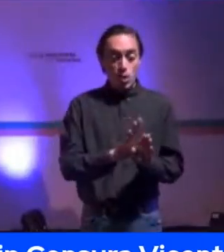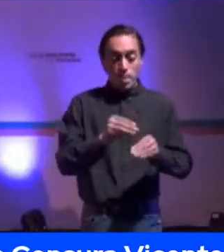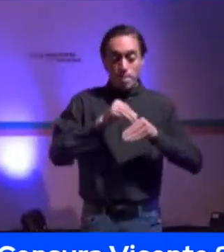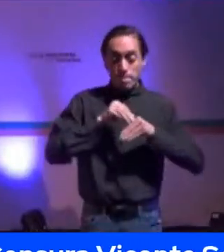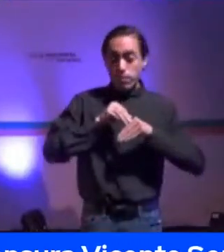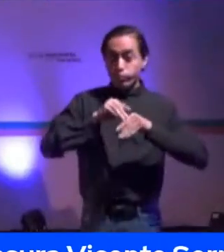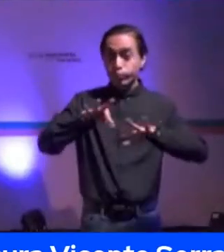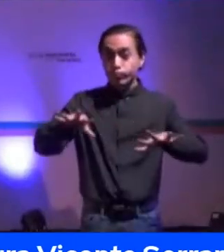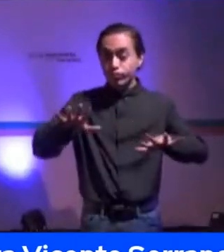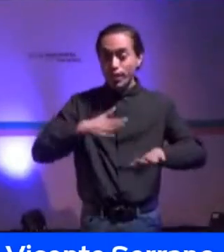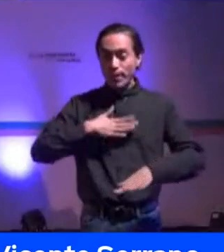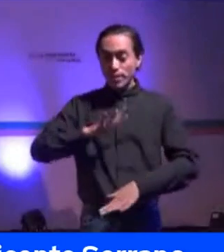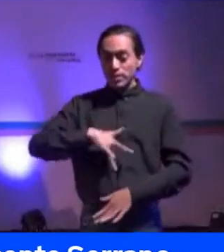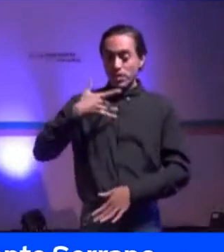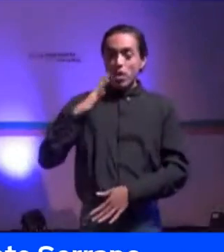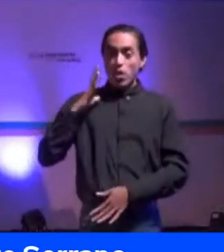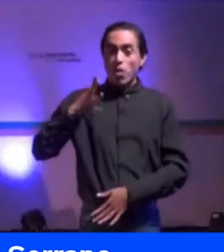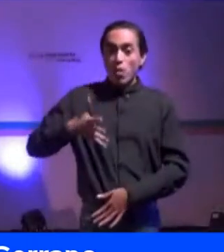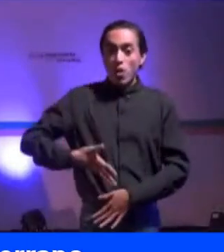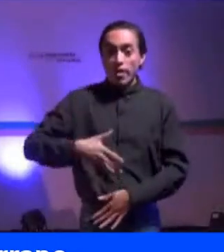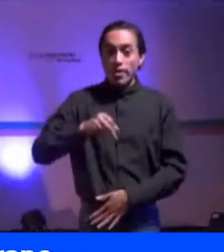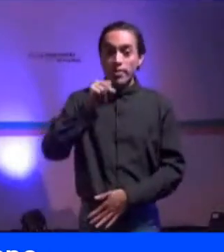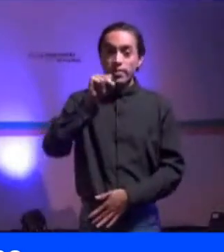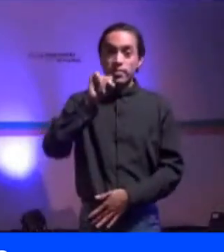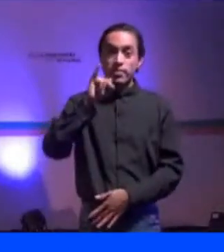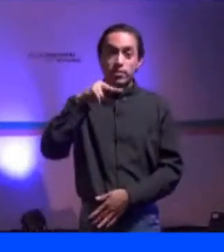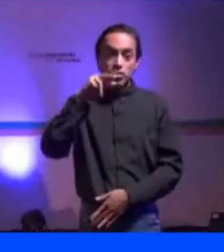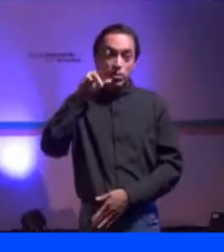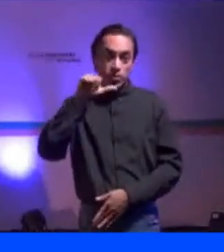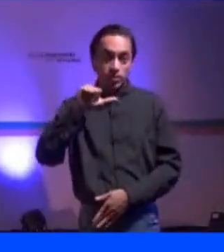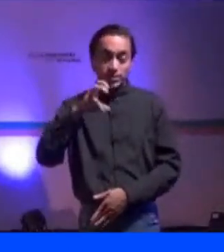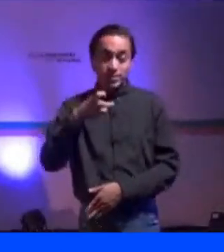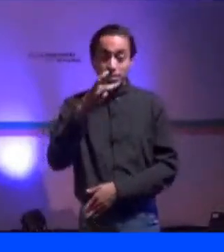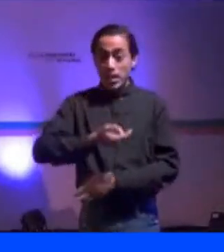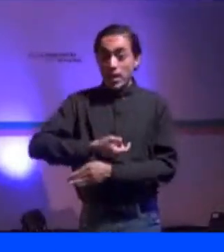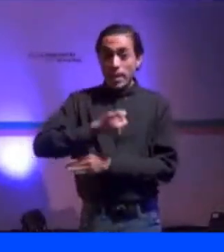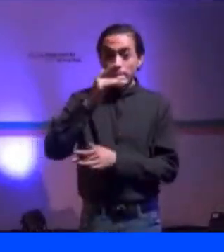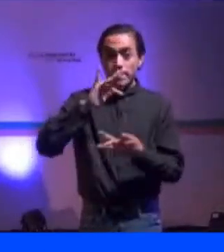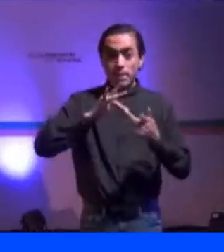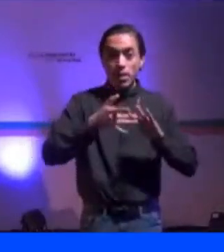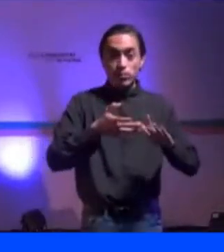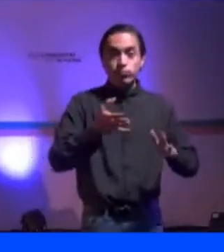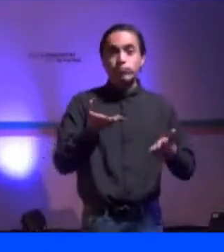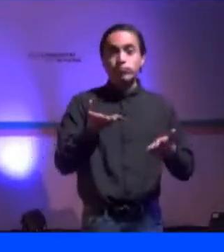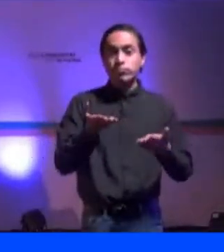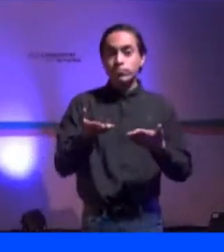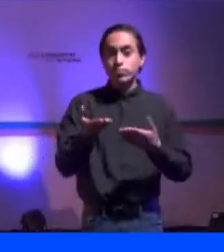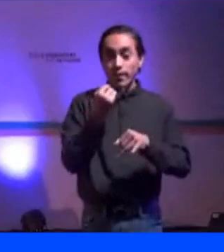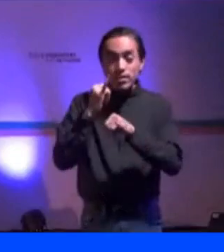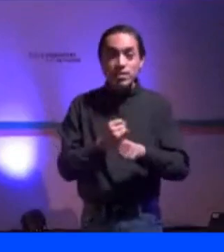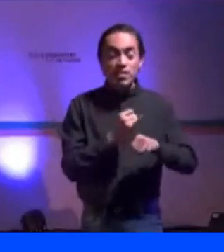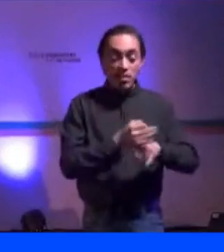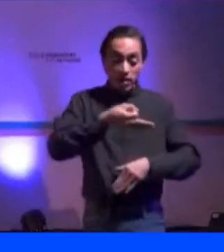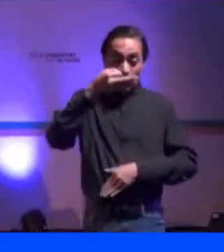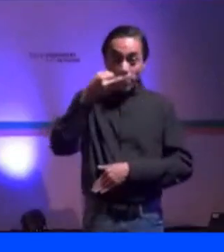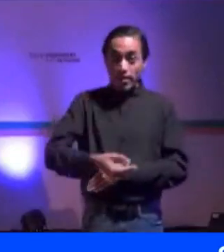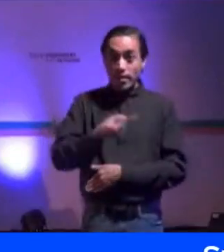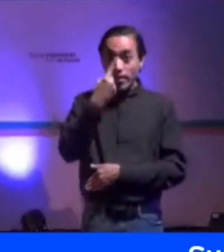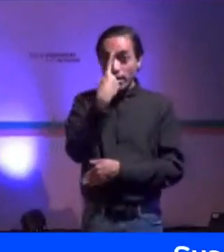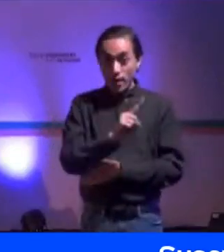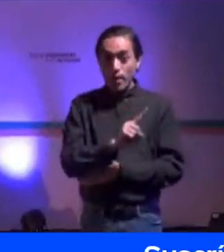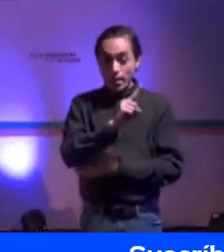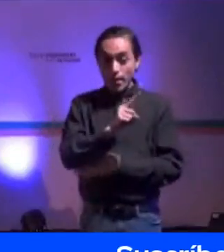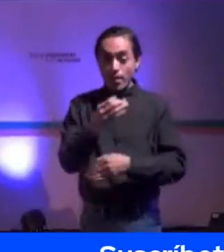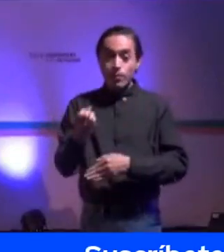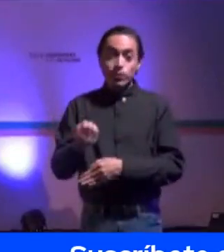muy orgulloso de que Sin Censura haya sido el primer medio digital acreditado para estar en las